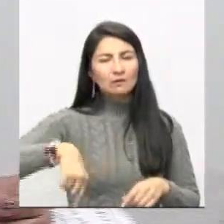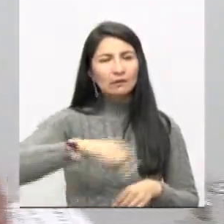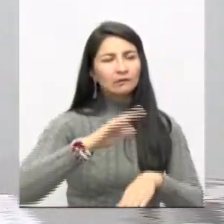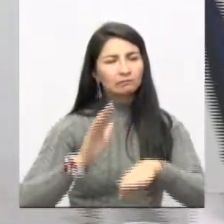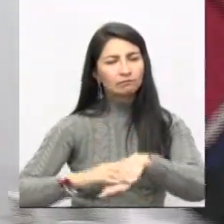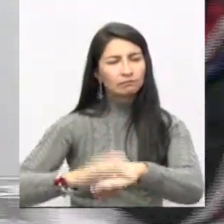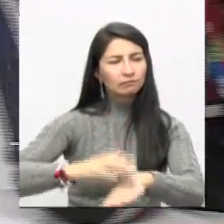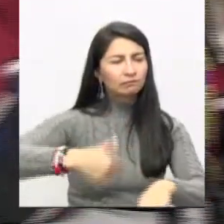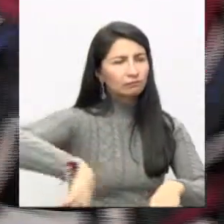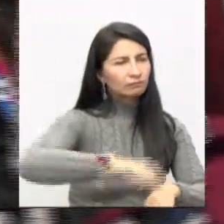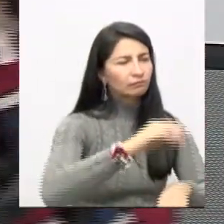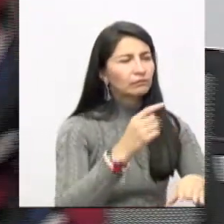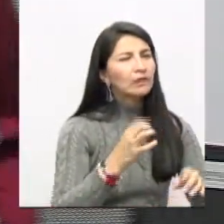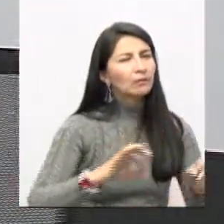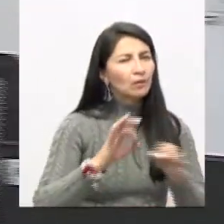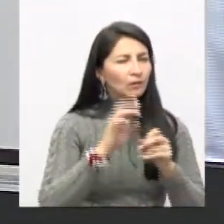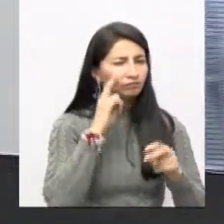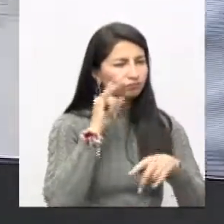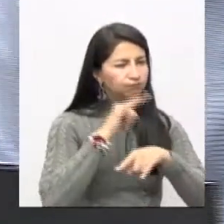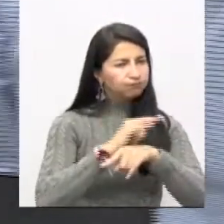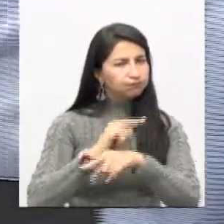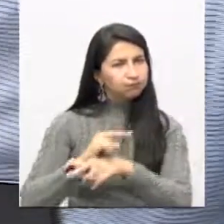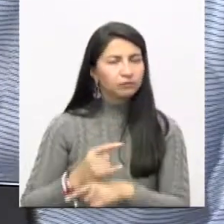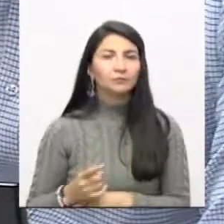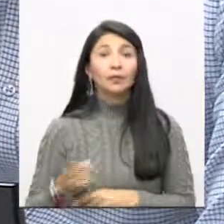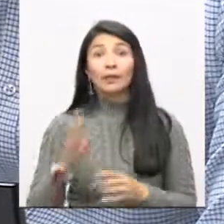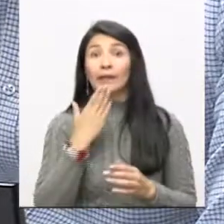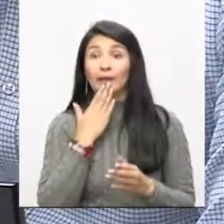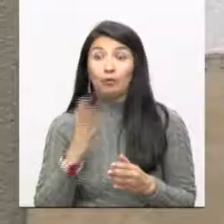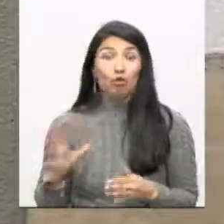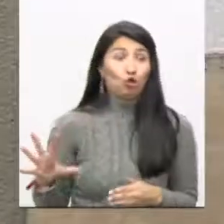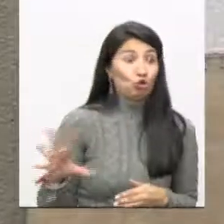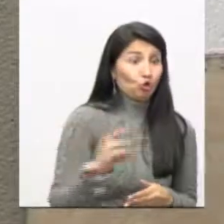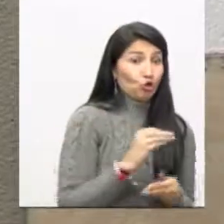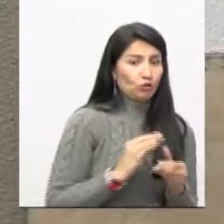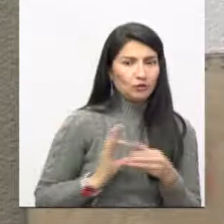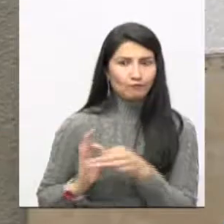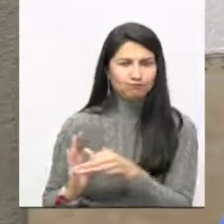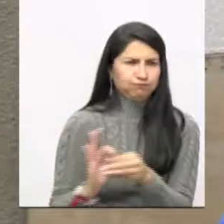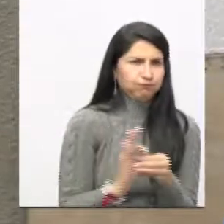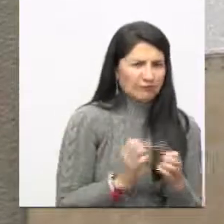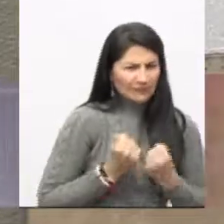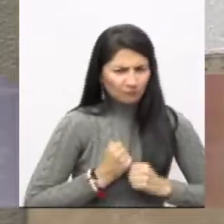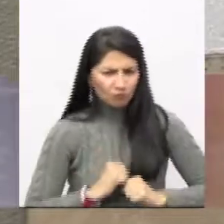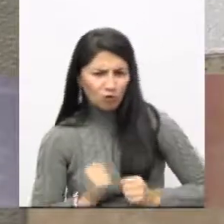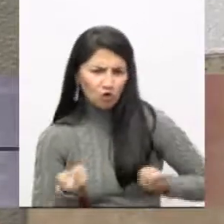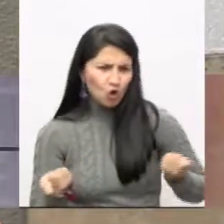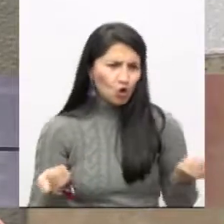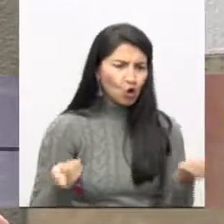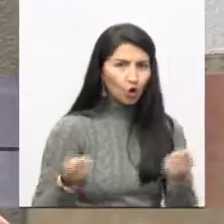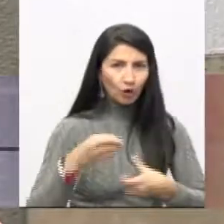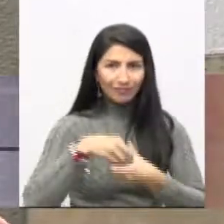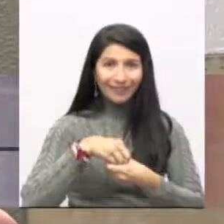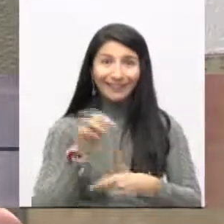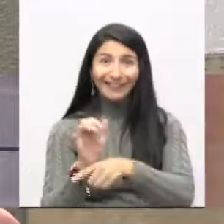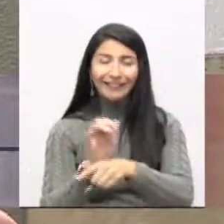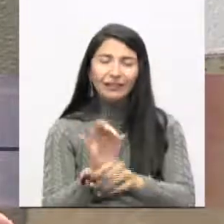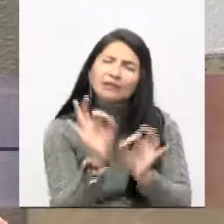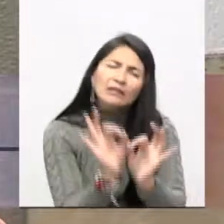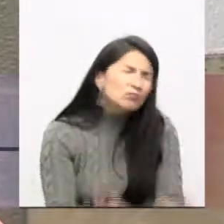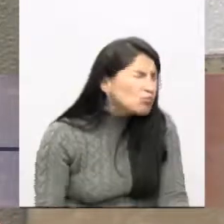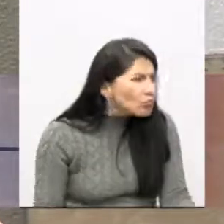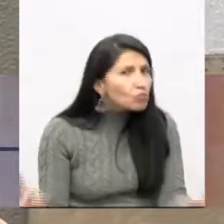el manejo que se está dando en esta área. Todo esfuerzo que se haga por fortalecer el control interno de una entidad